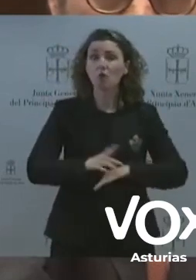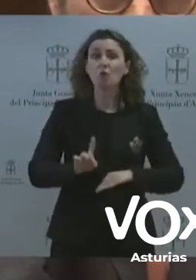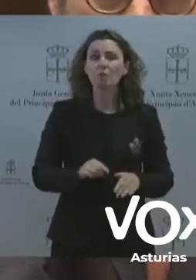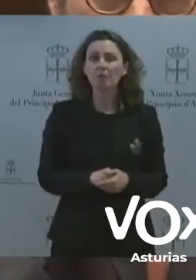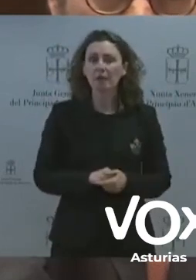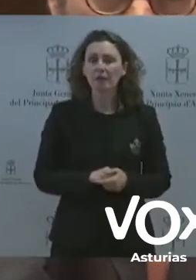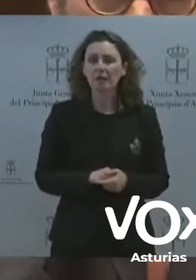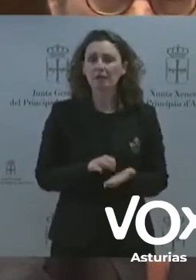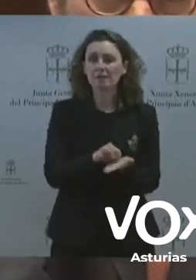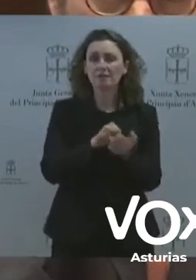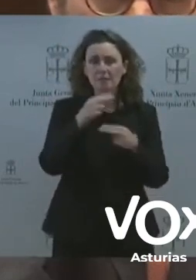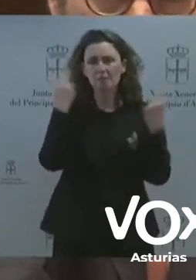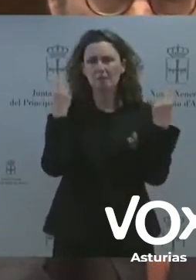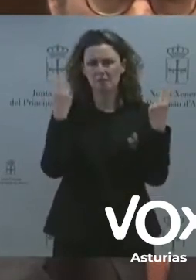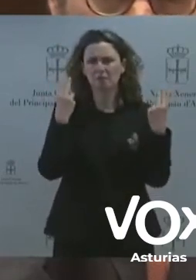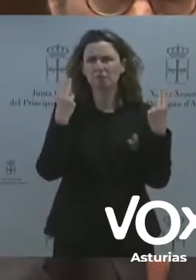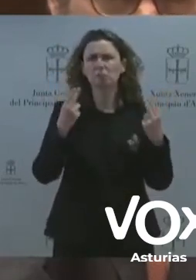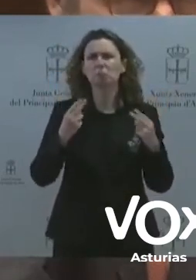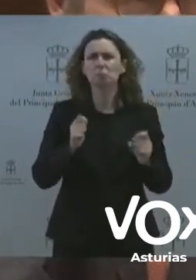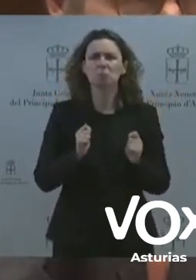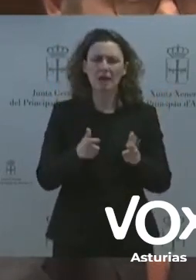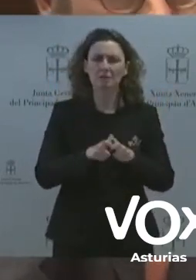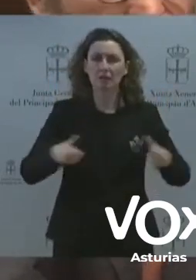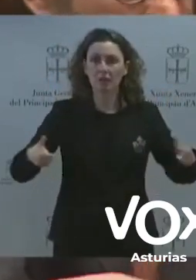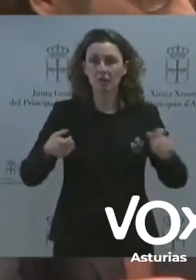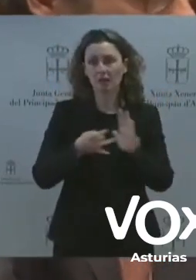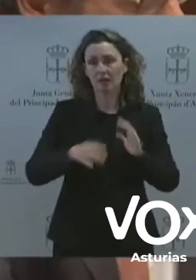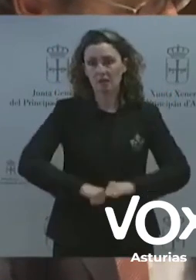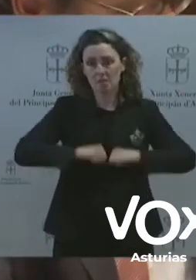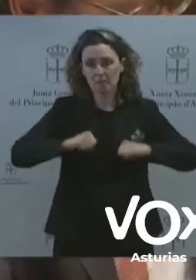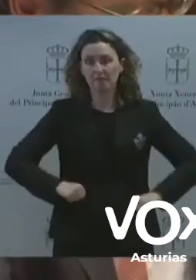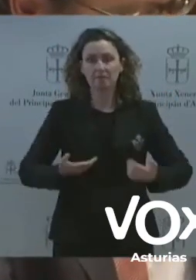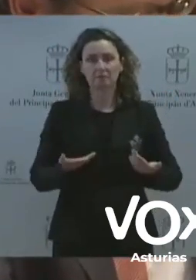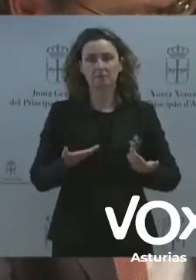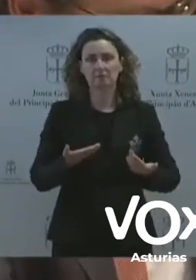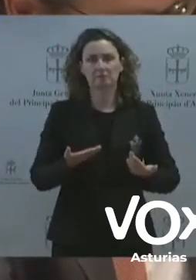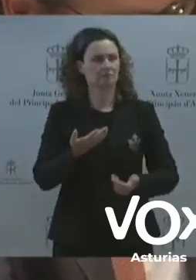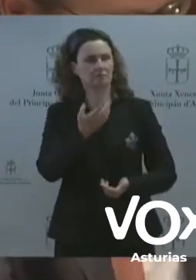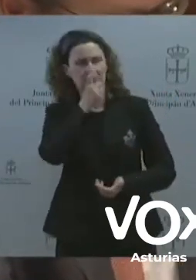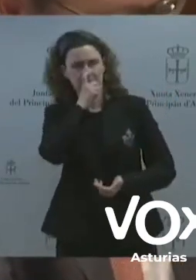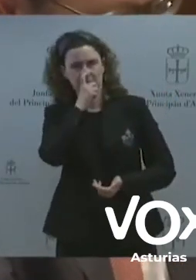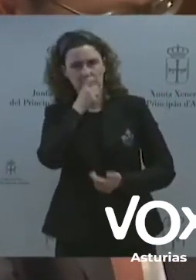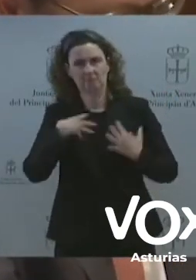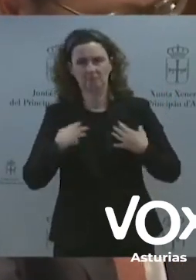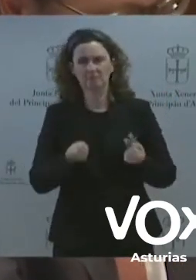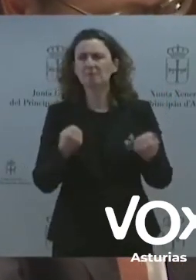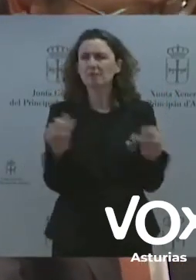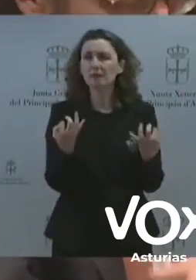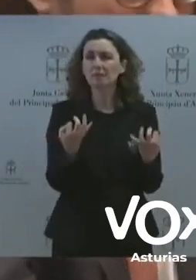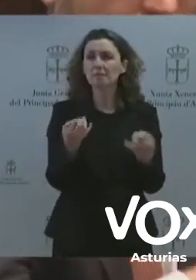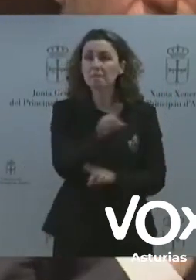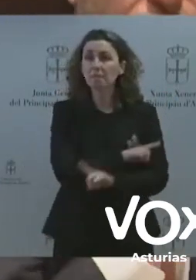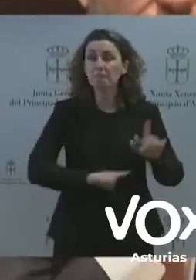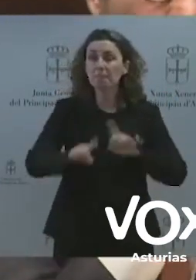su calidad. Pues mire, en sanidad, ¿se acuerda? Usted decía, uno de los mayores problemas era la falta de personal